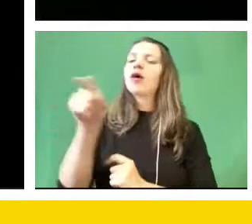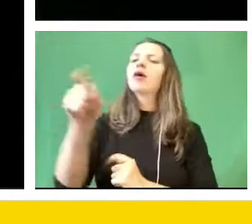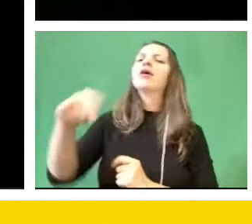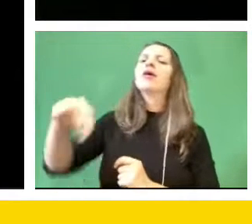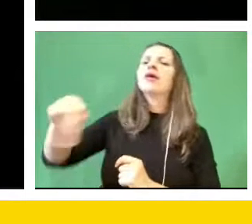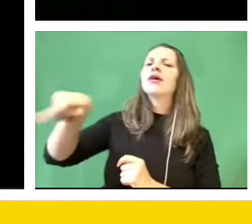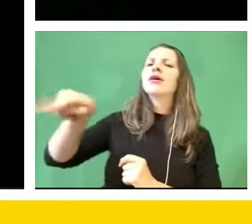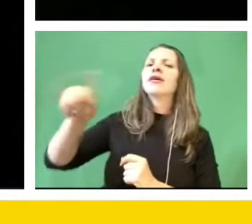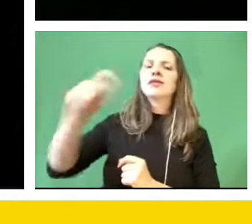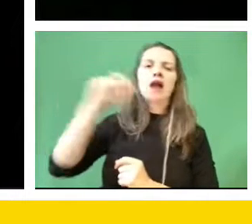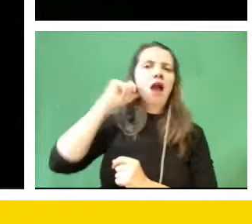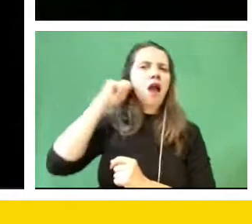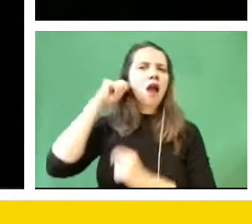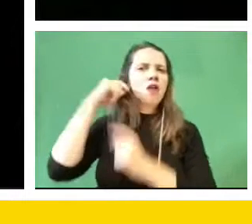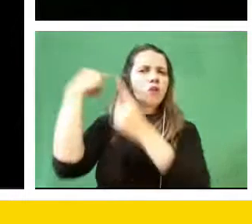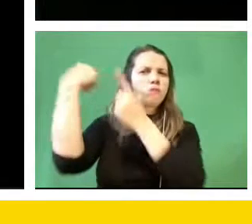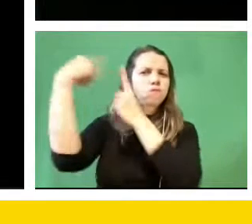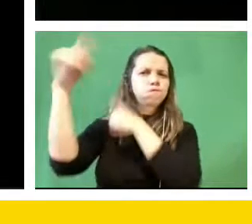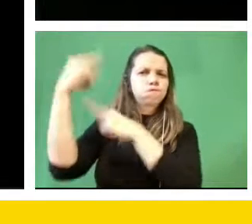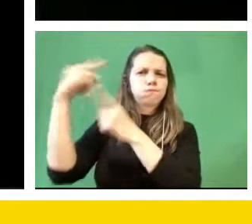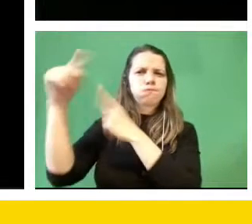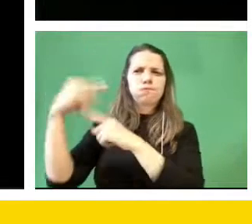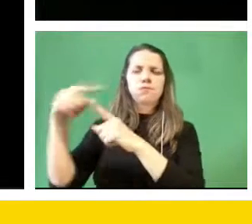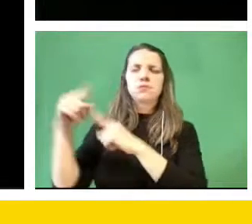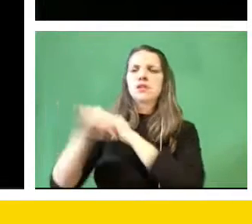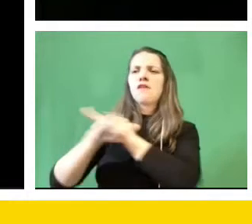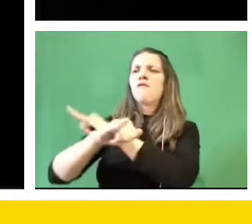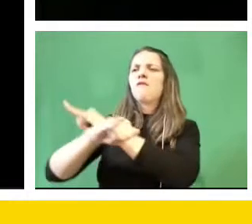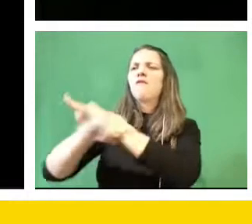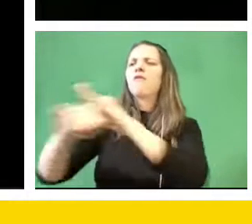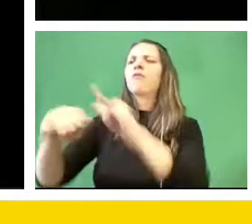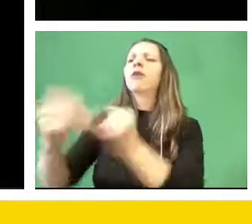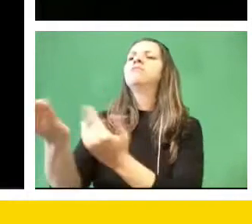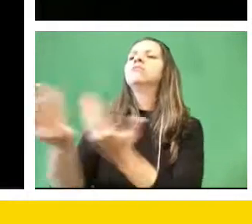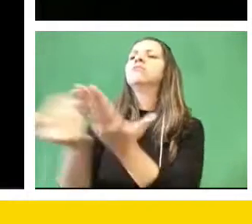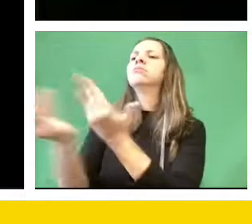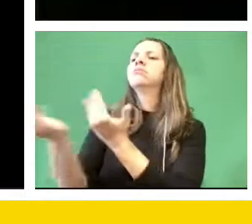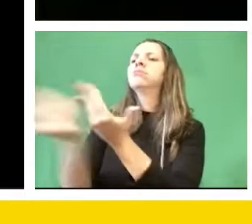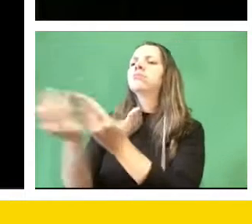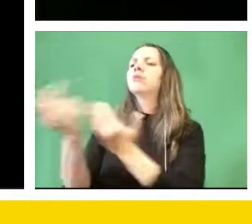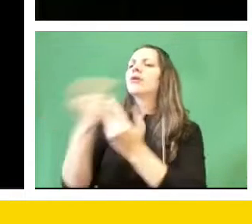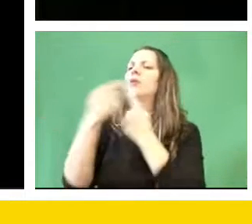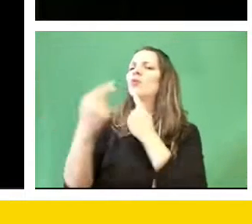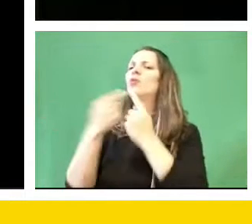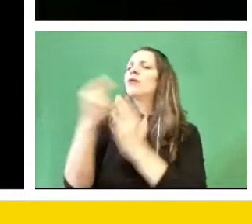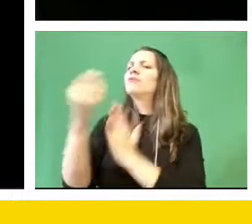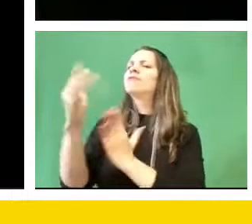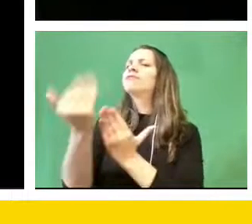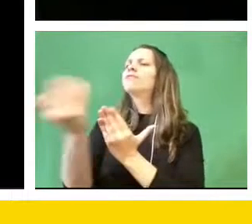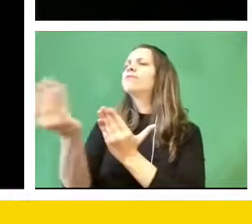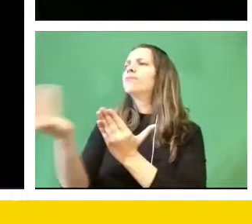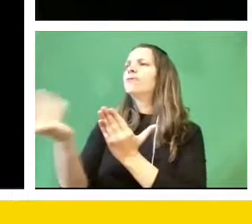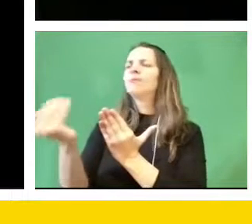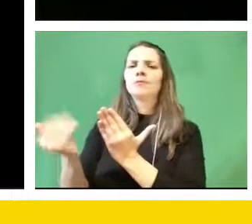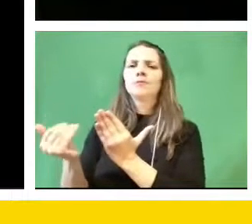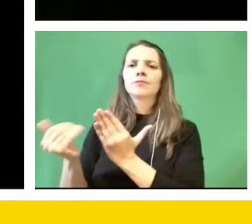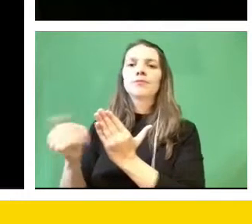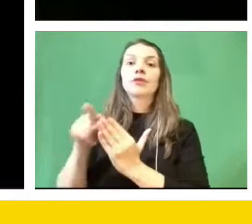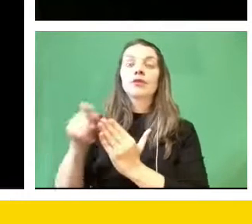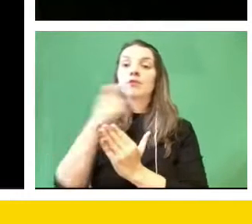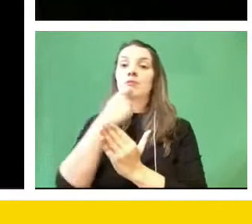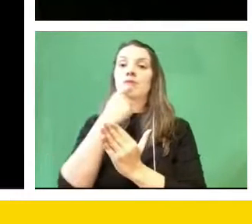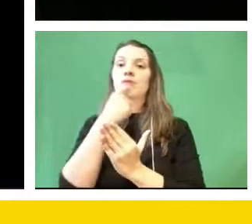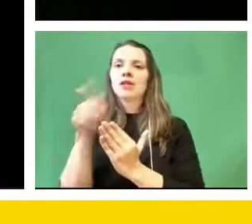para tener la mayor información que pudiéramos necesitar. Y se dio a través de cuadros como los que